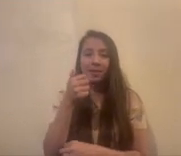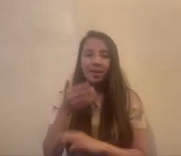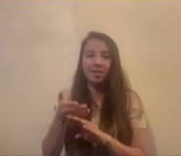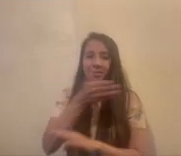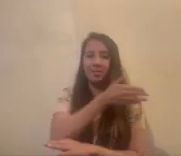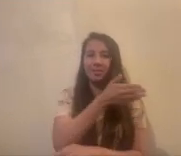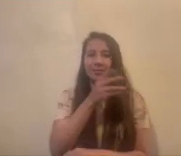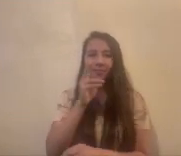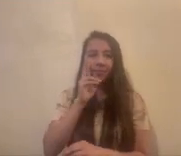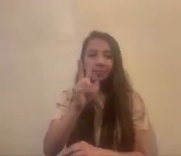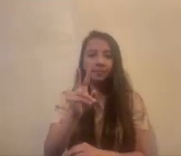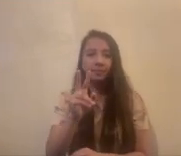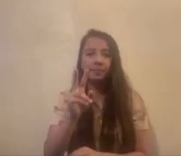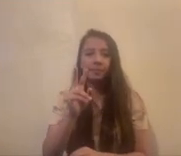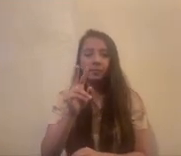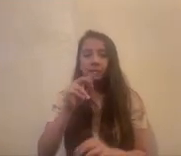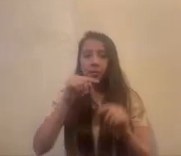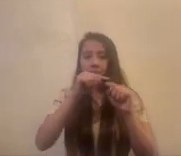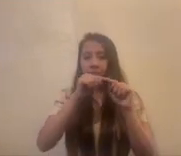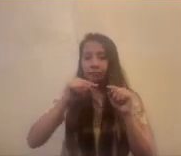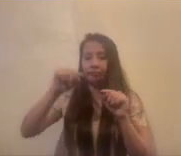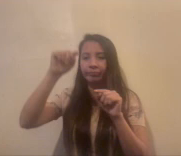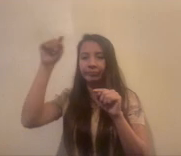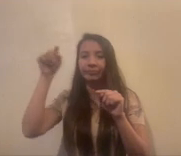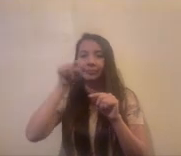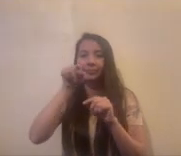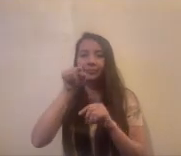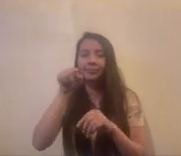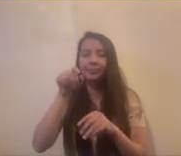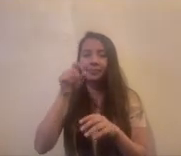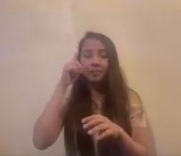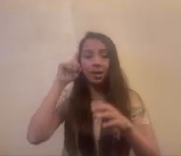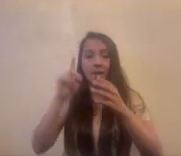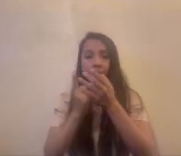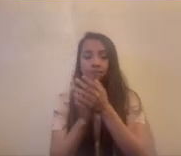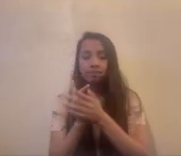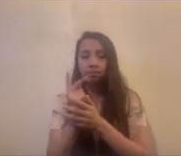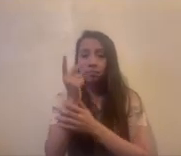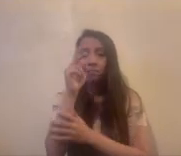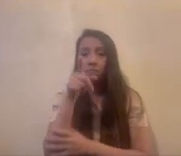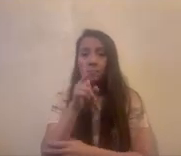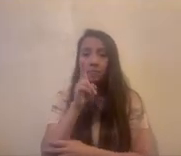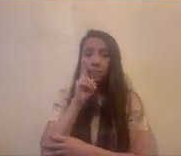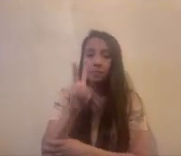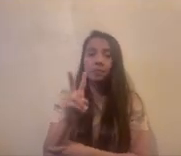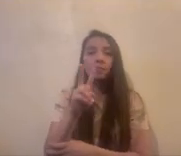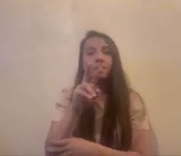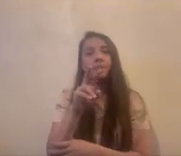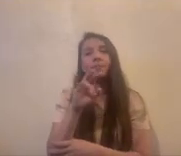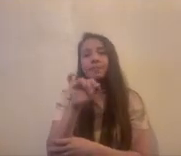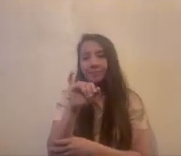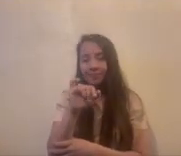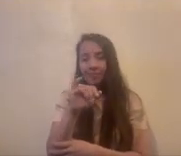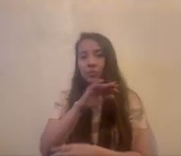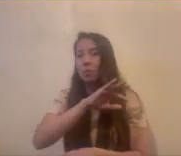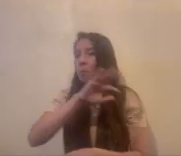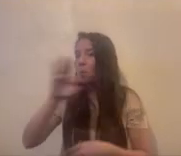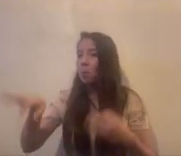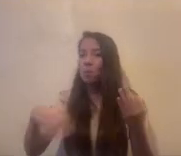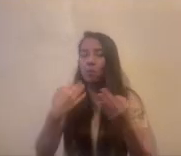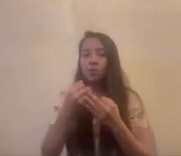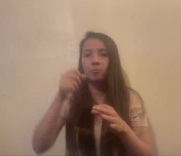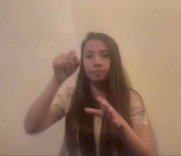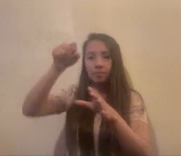el primer gráfico de líneas de germinación podemos ver que absolutamente todas